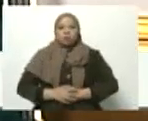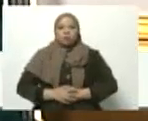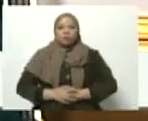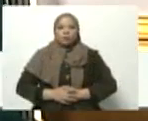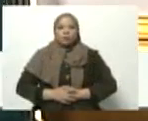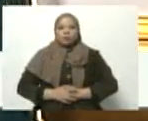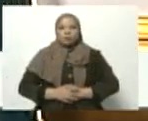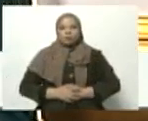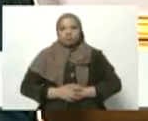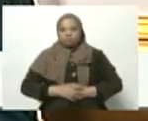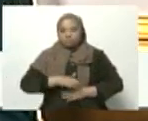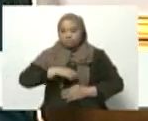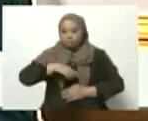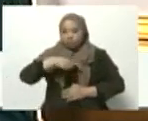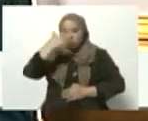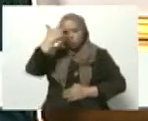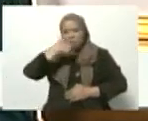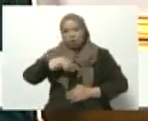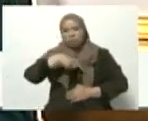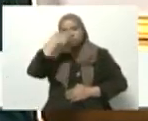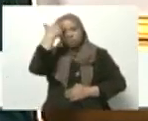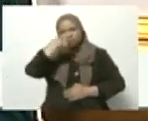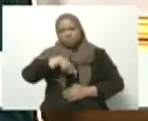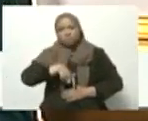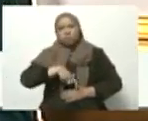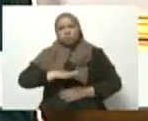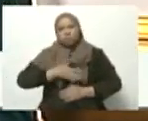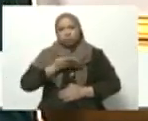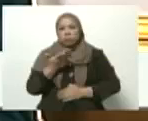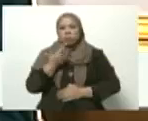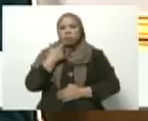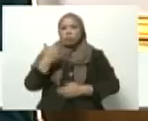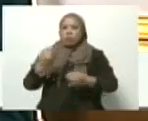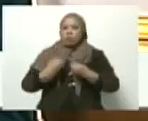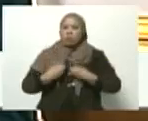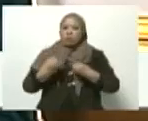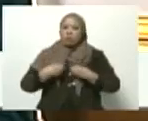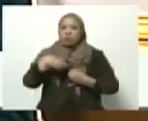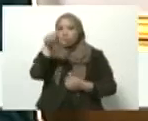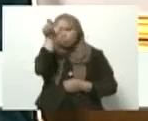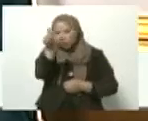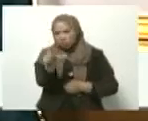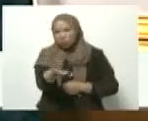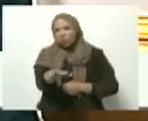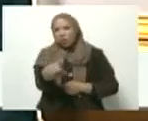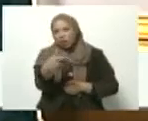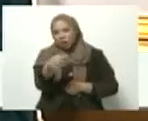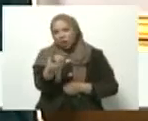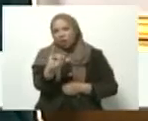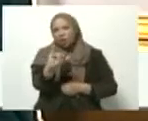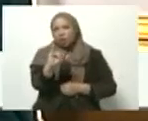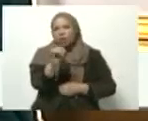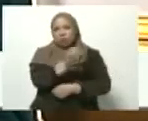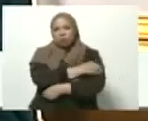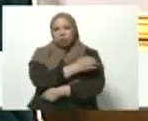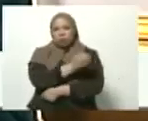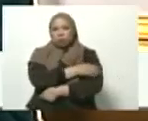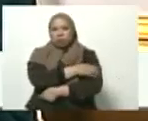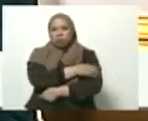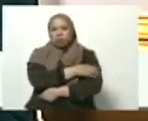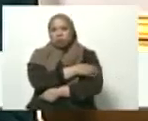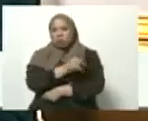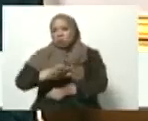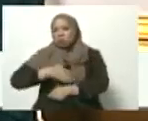frente a la posibilidad de que haya habido personas que no puedo catalogar de venezolanas y de